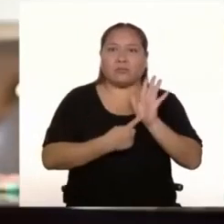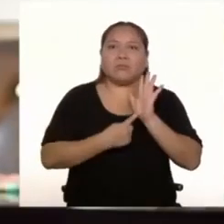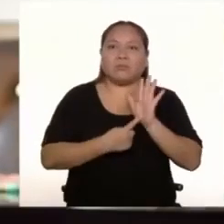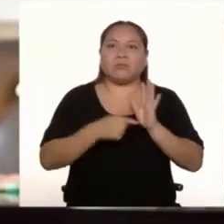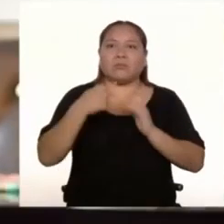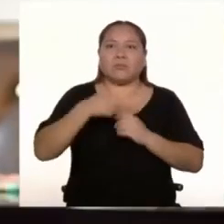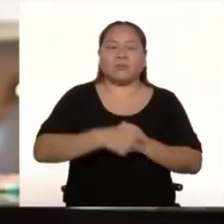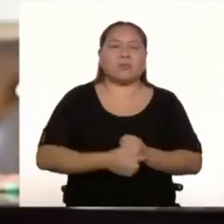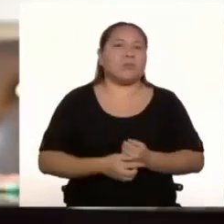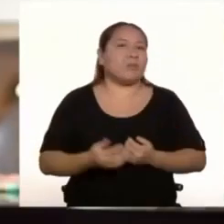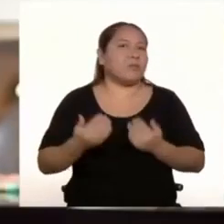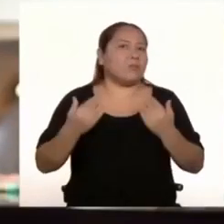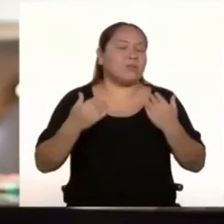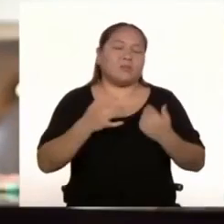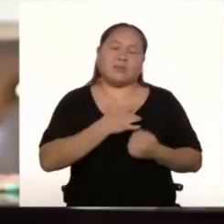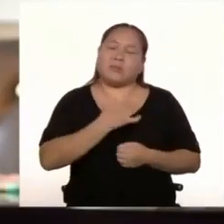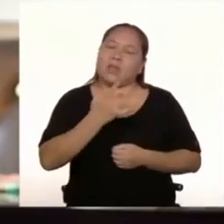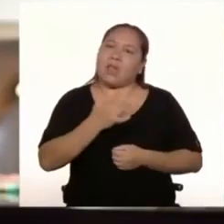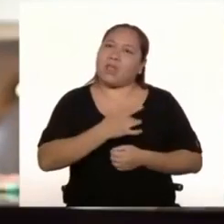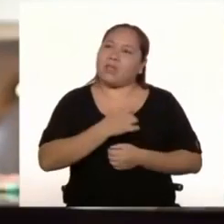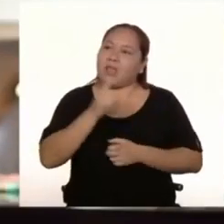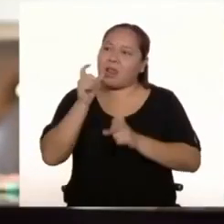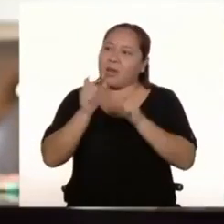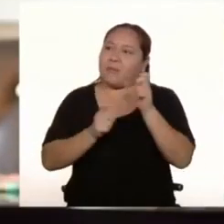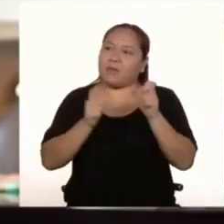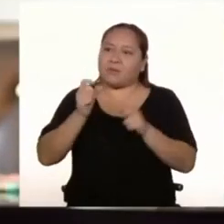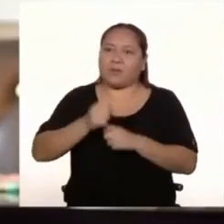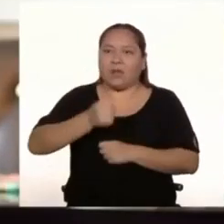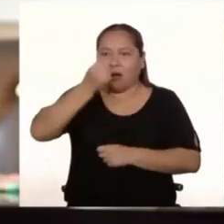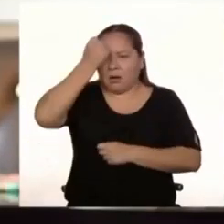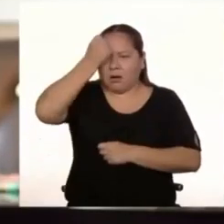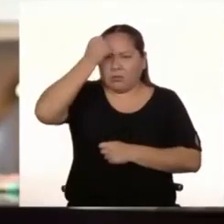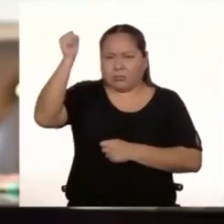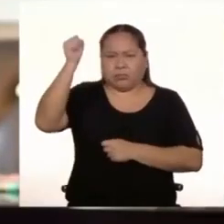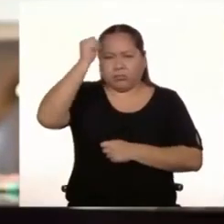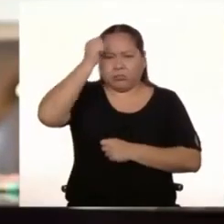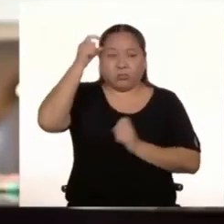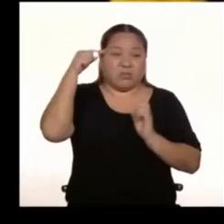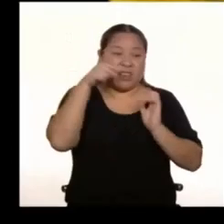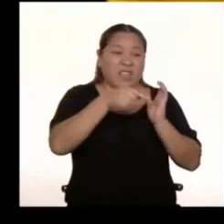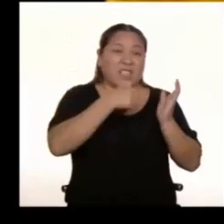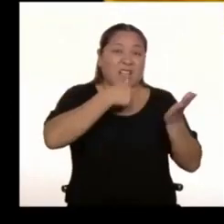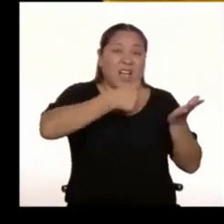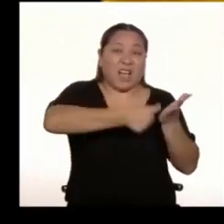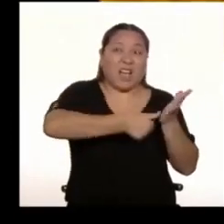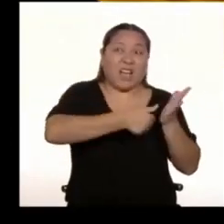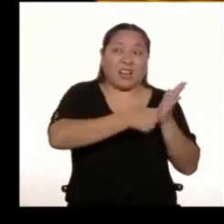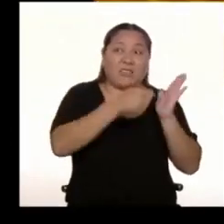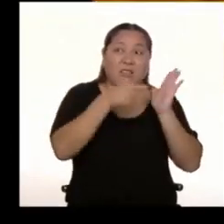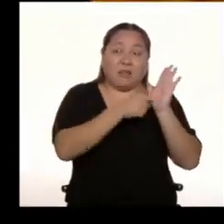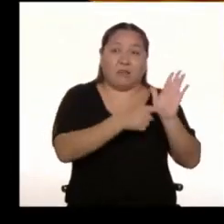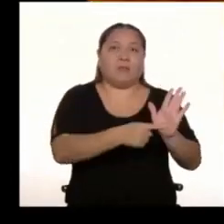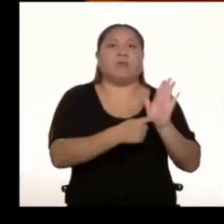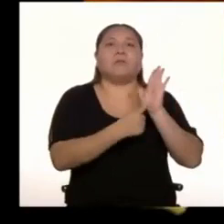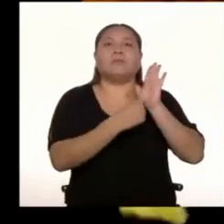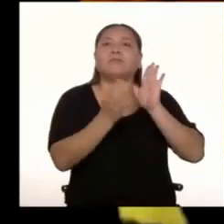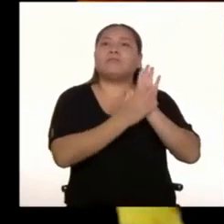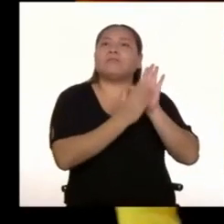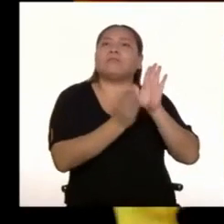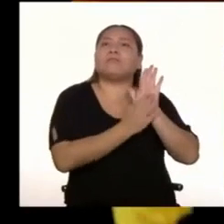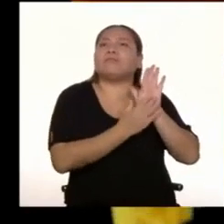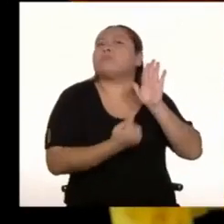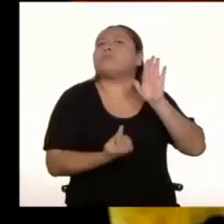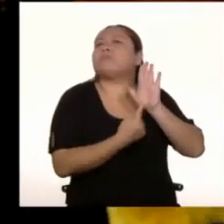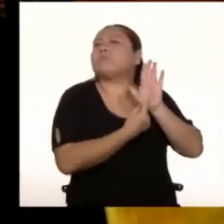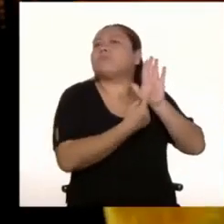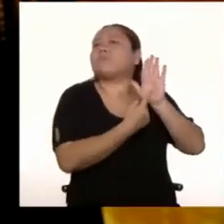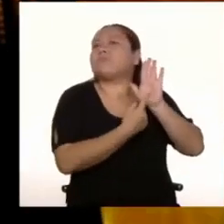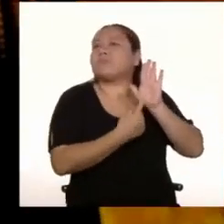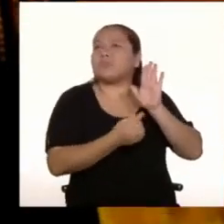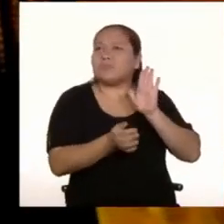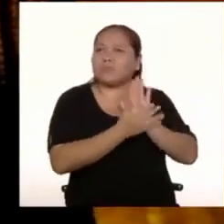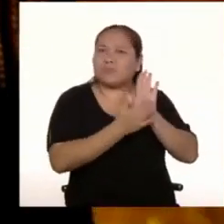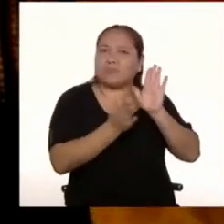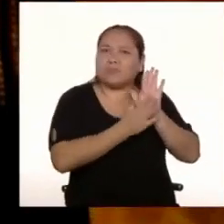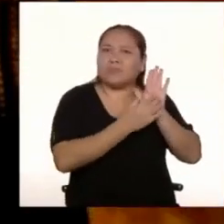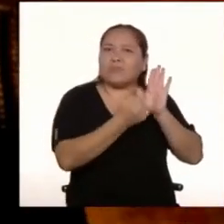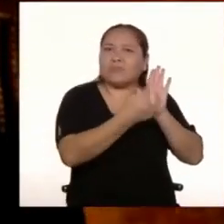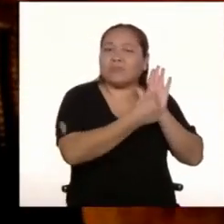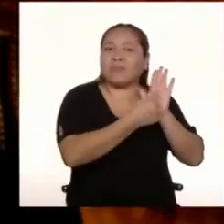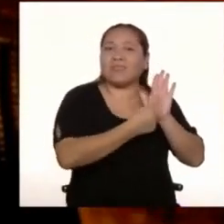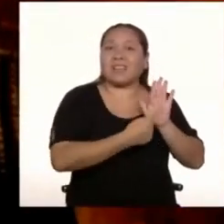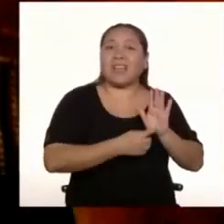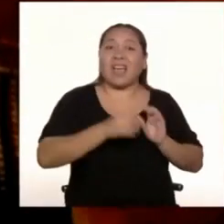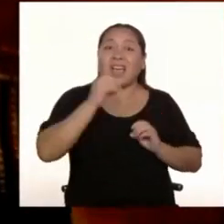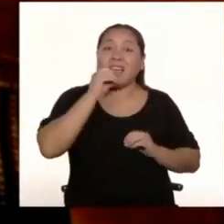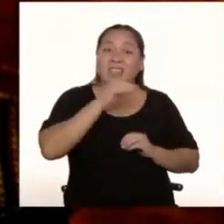revolucionarios por toda Latinoamérica, cuando están haciendo Miranda, por ejemplo, lleva su pequeña imprenta donde